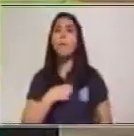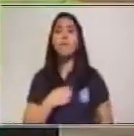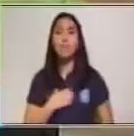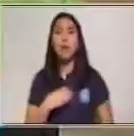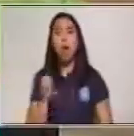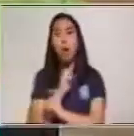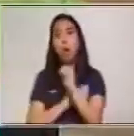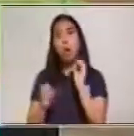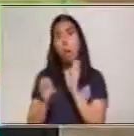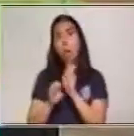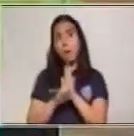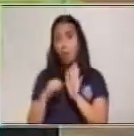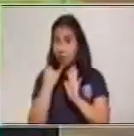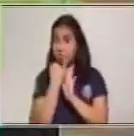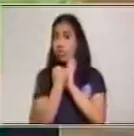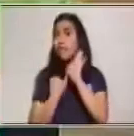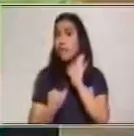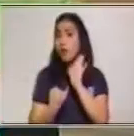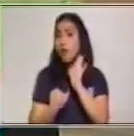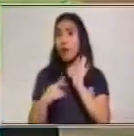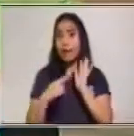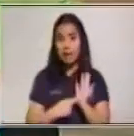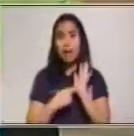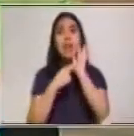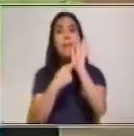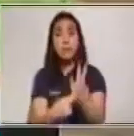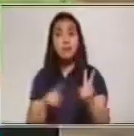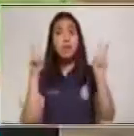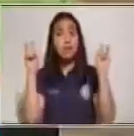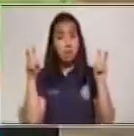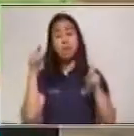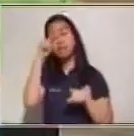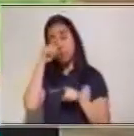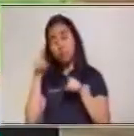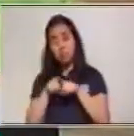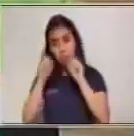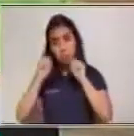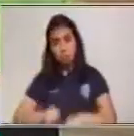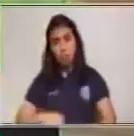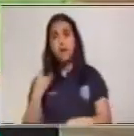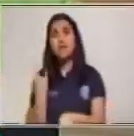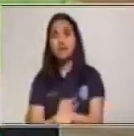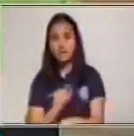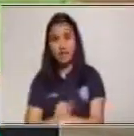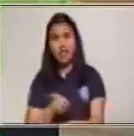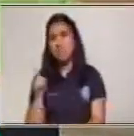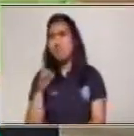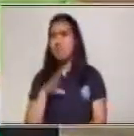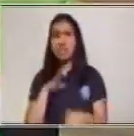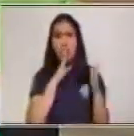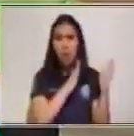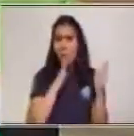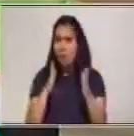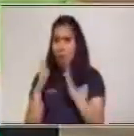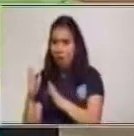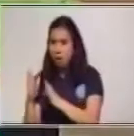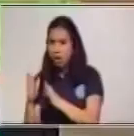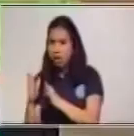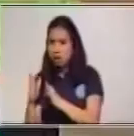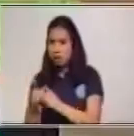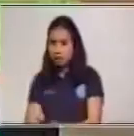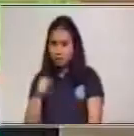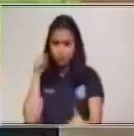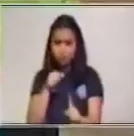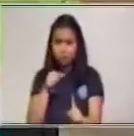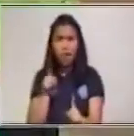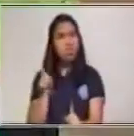válido utilizar. No hay una estructura fija, porque es según lo que tú quieras